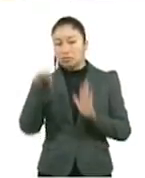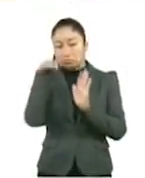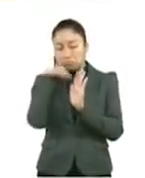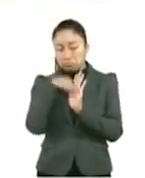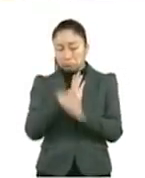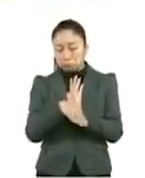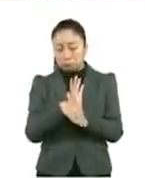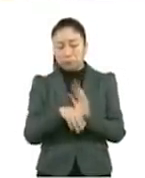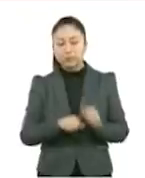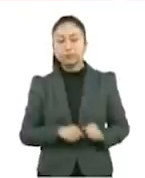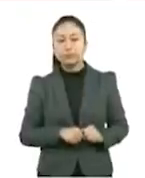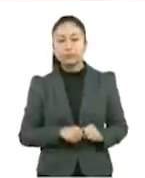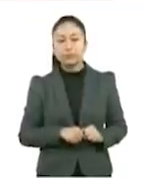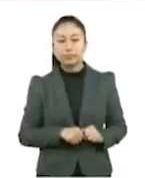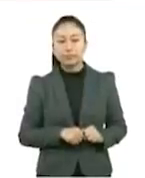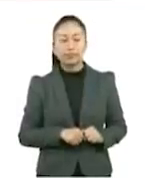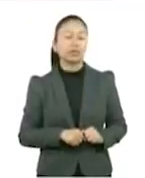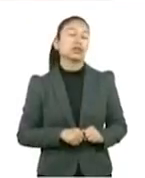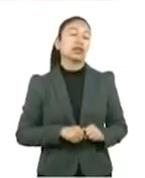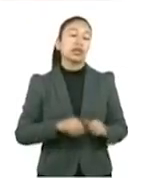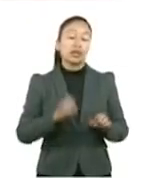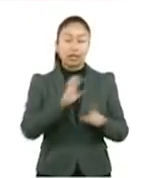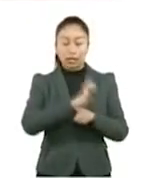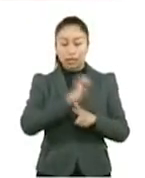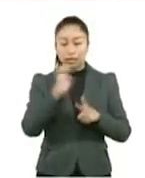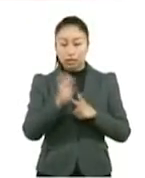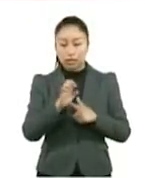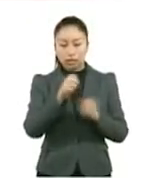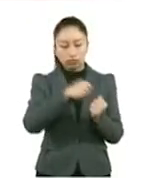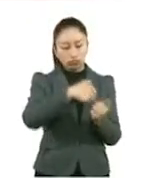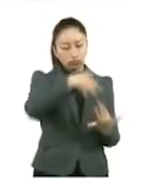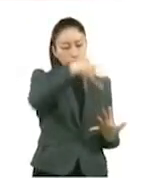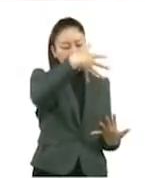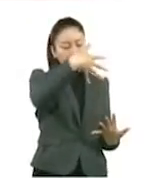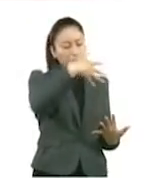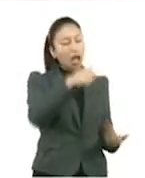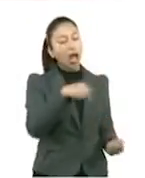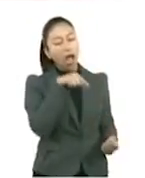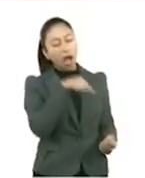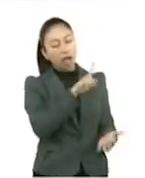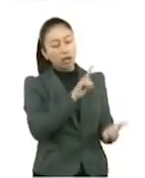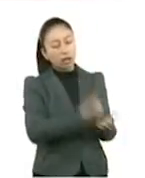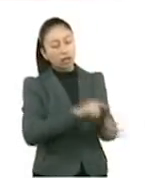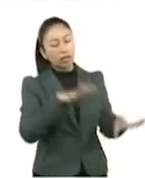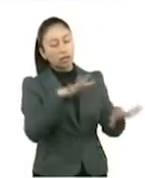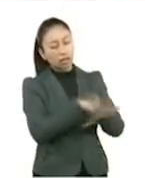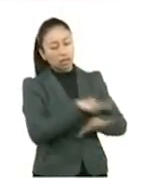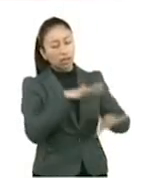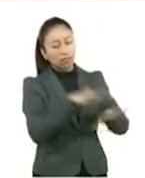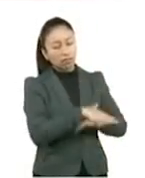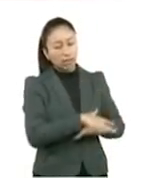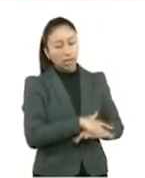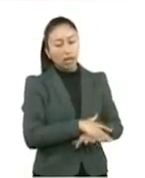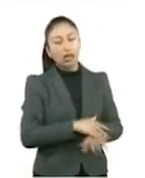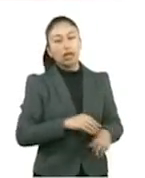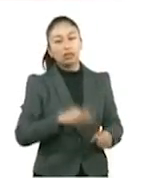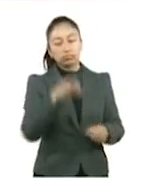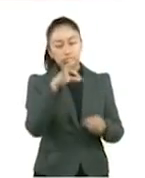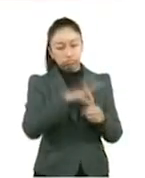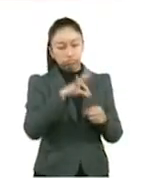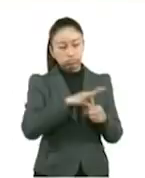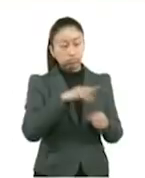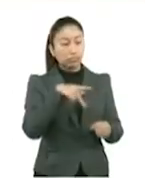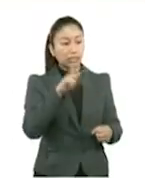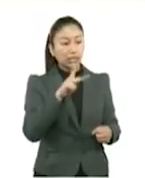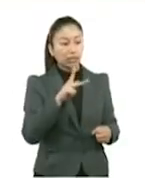de Diputados votó porque cambiara la Constitución, pero no se alcanzaron las dos terceras partes para poder cambiar toda